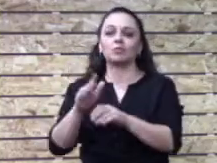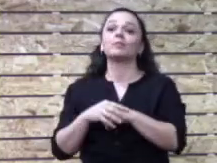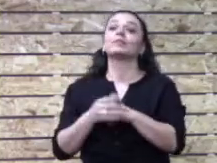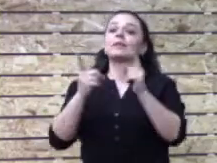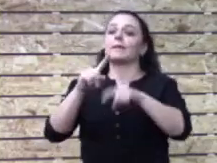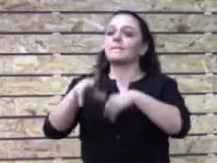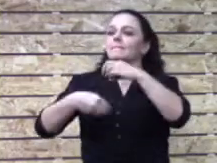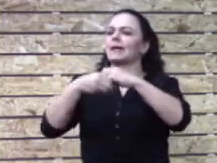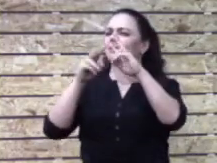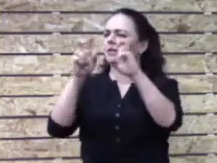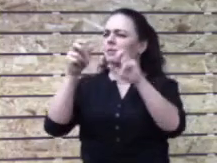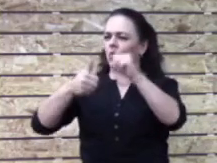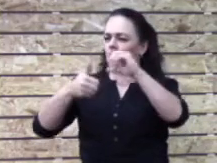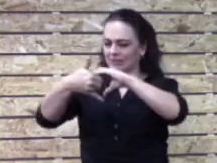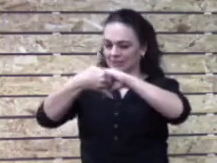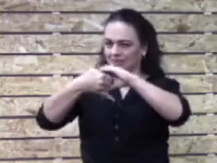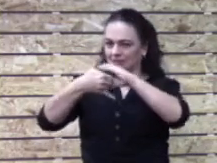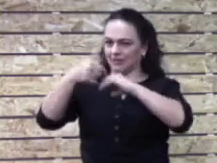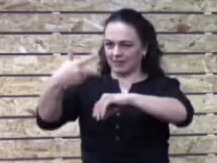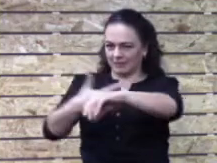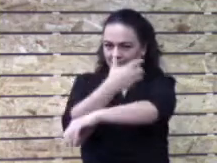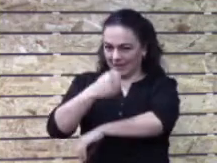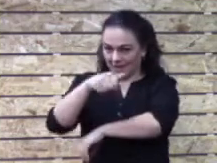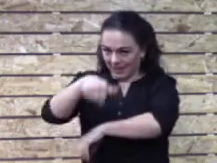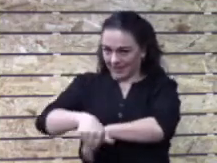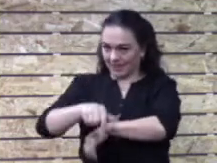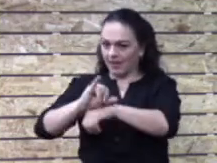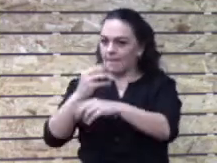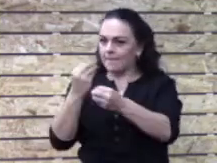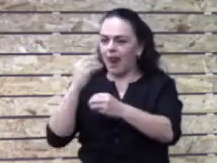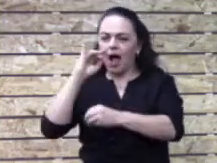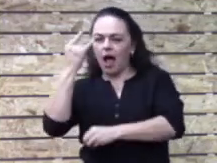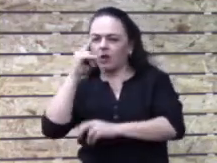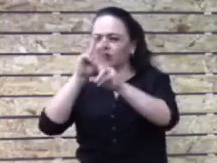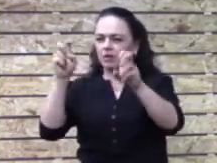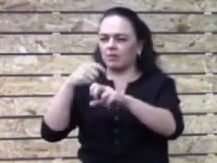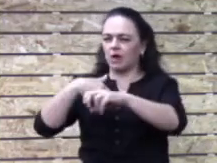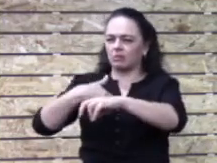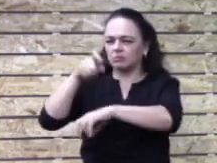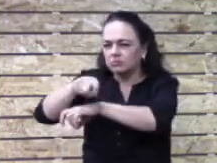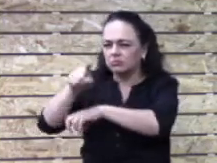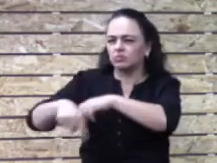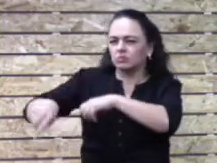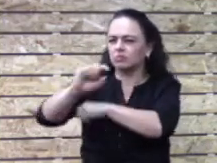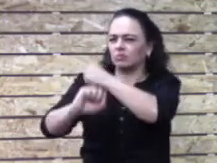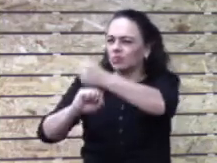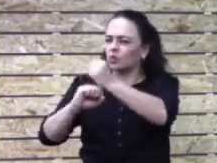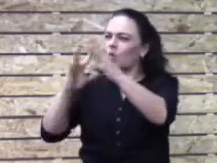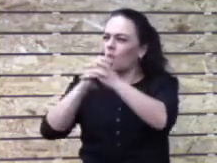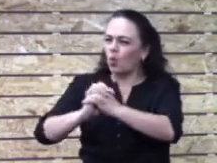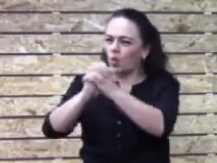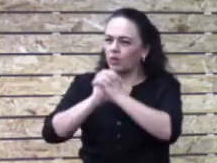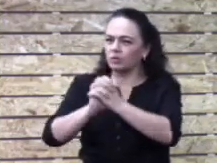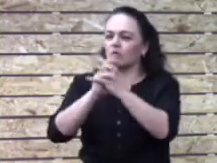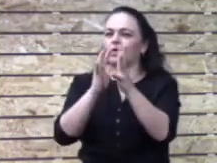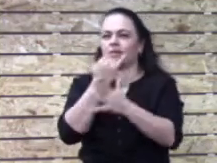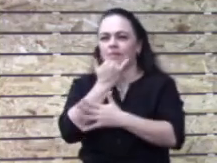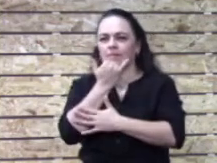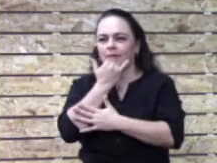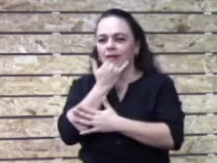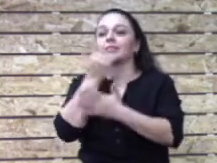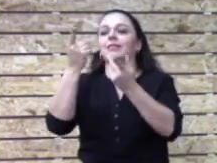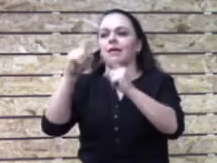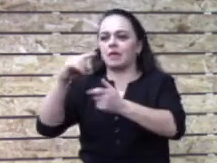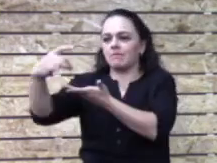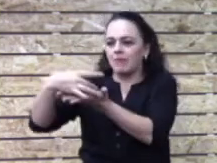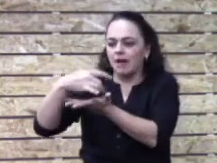que recoge peticiones de oración, y no sé si se han dado cuenta que al final de la noche, un hermano de la congregación